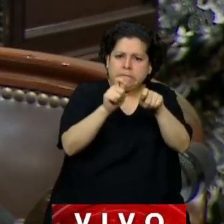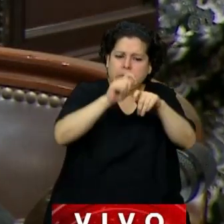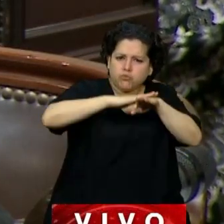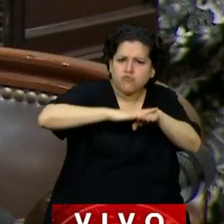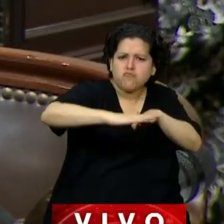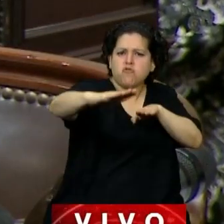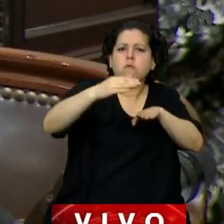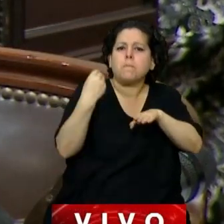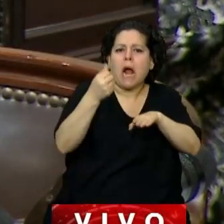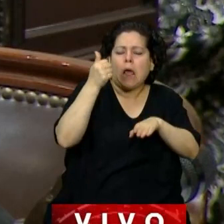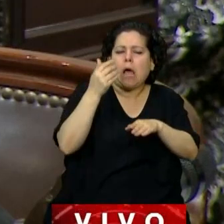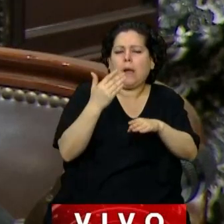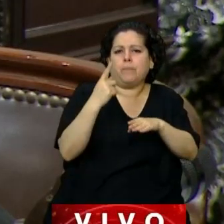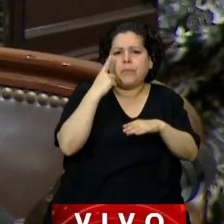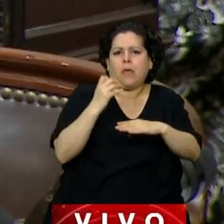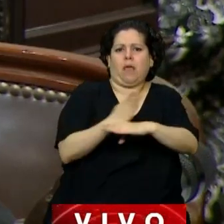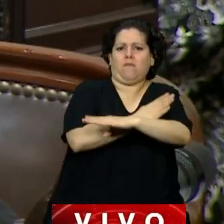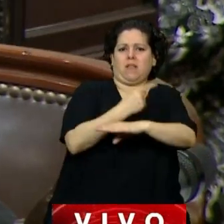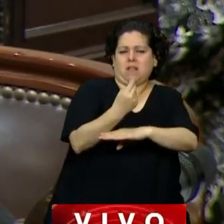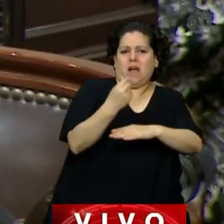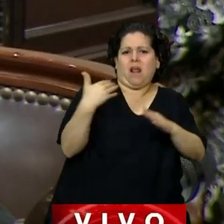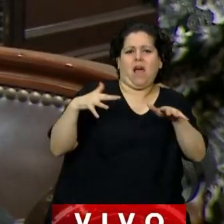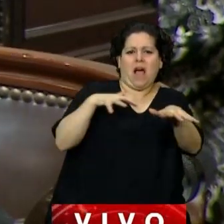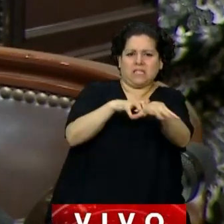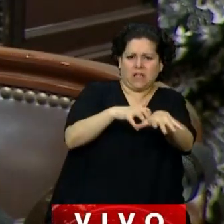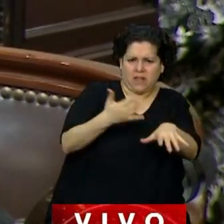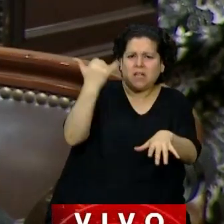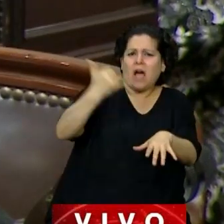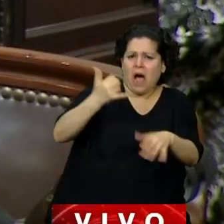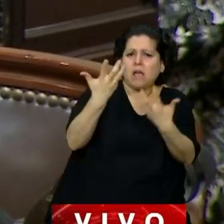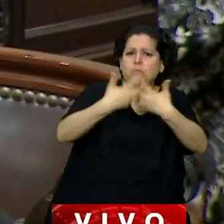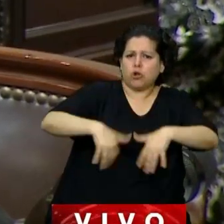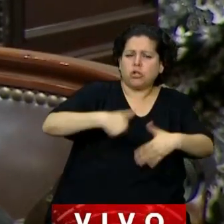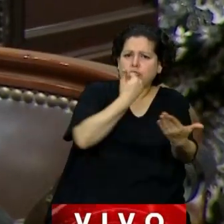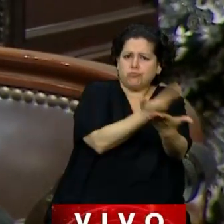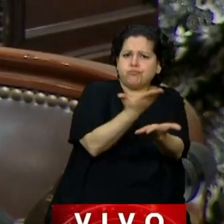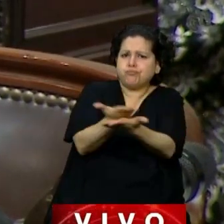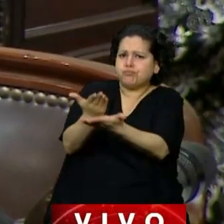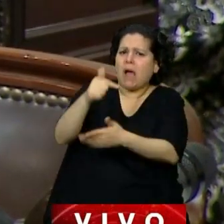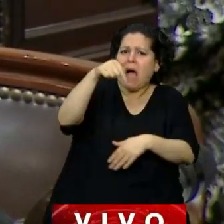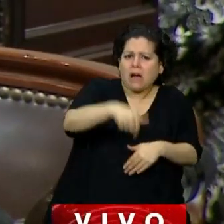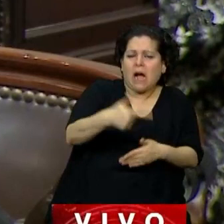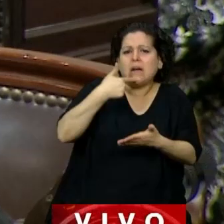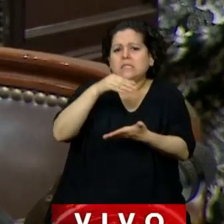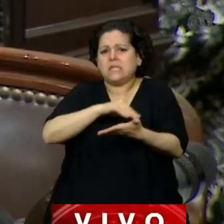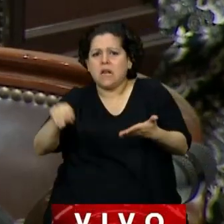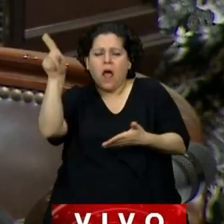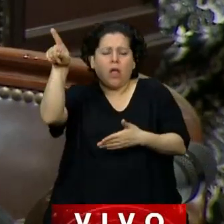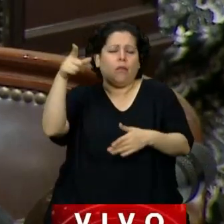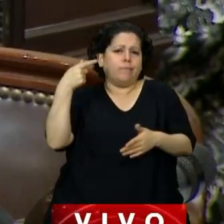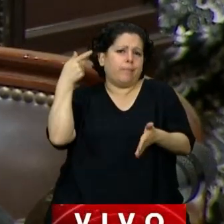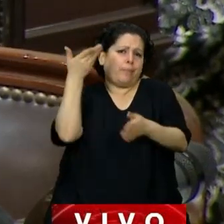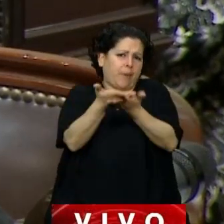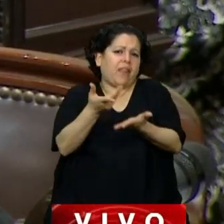e intentar evitar más accidentes. Hay proyectos presentados aquí y en el Senado solicitando la reparación y